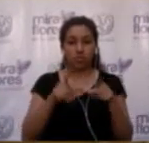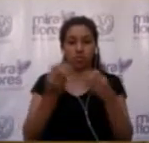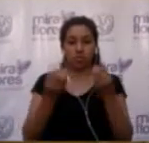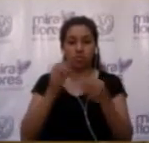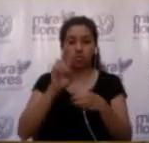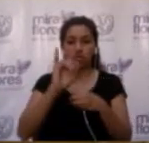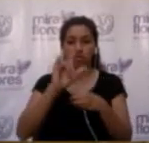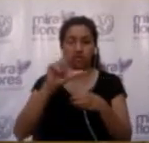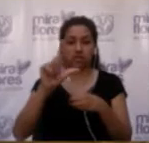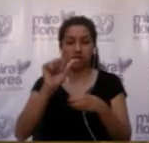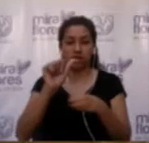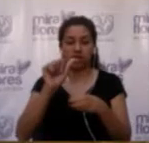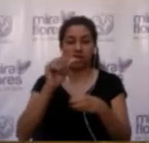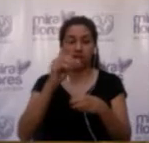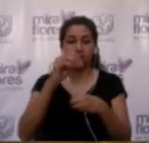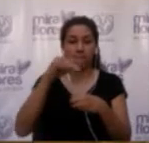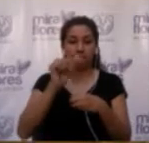del Mar,